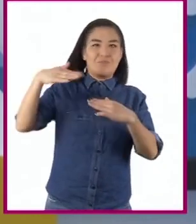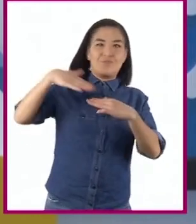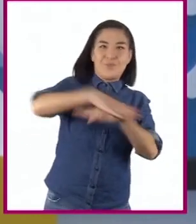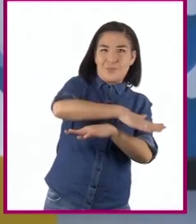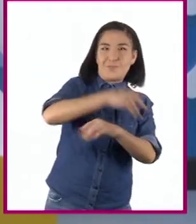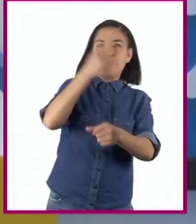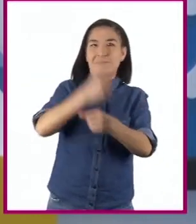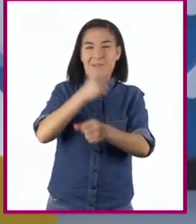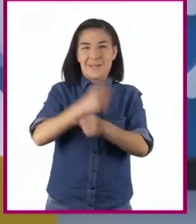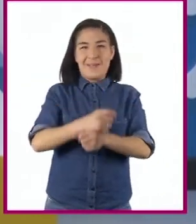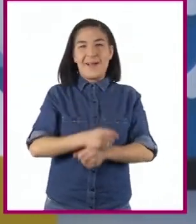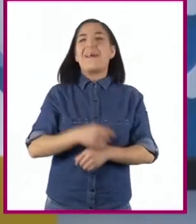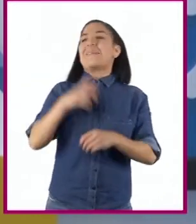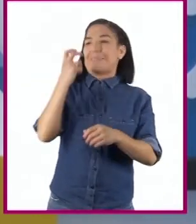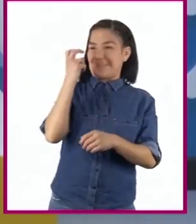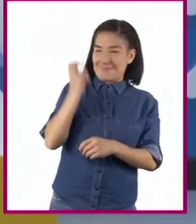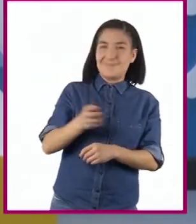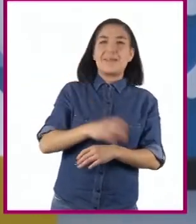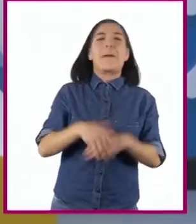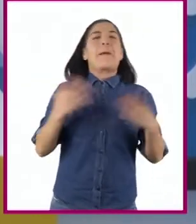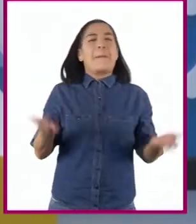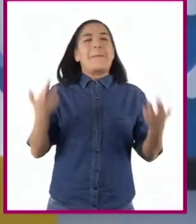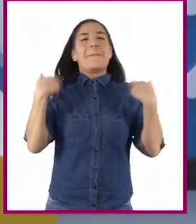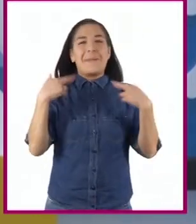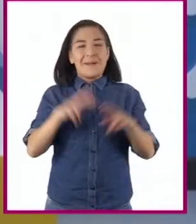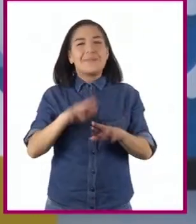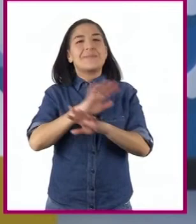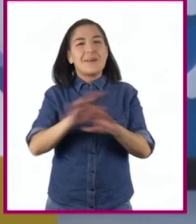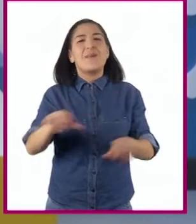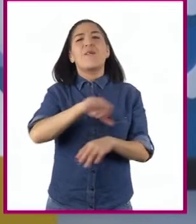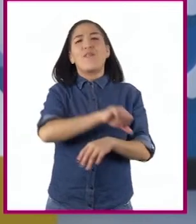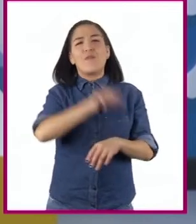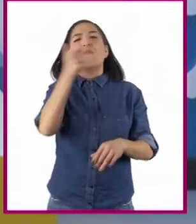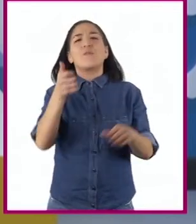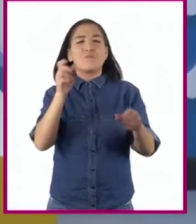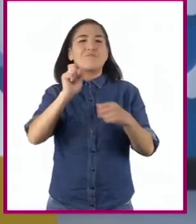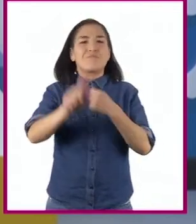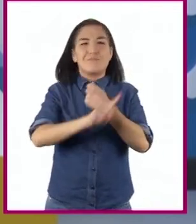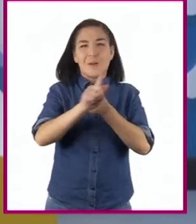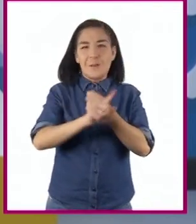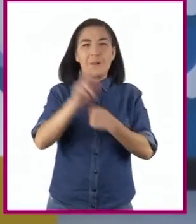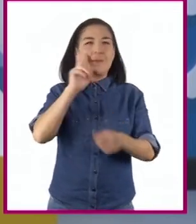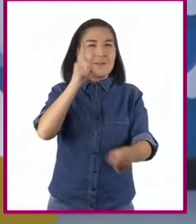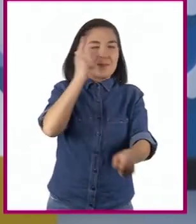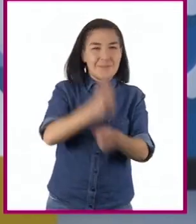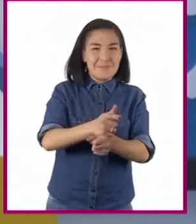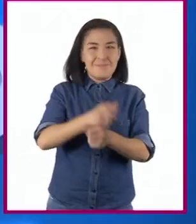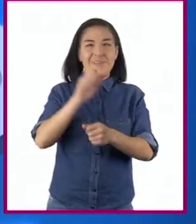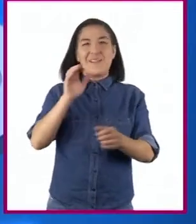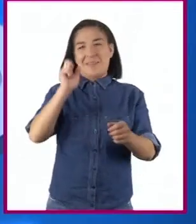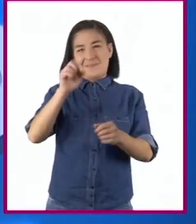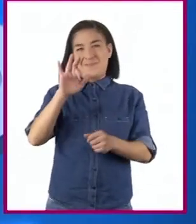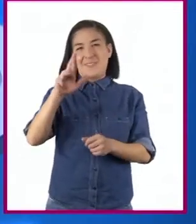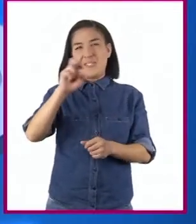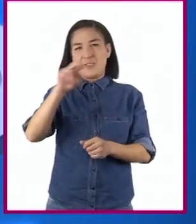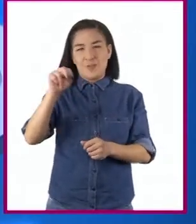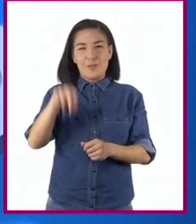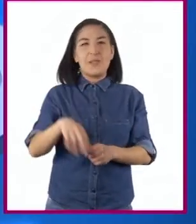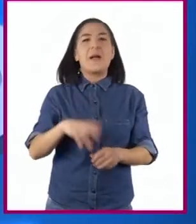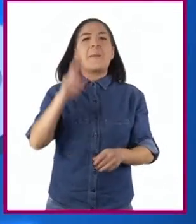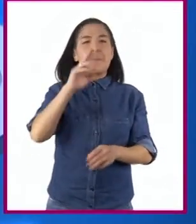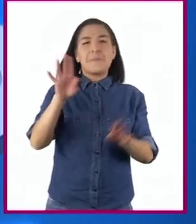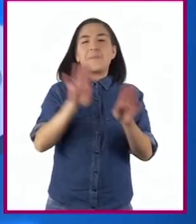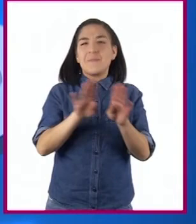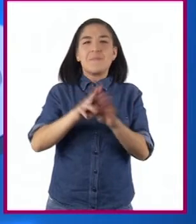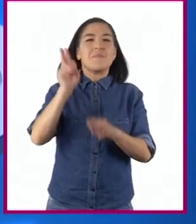Así es, Enrique. Maestra, ¿en qué otra situación podemos encontrar a la fricción? La